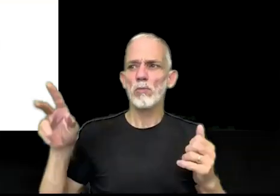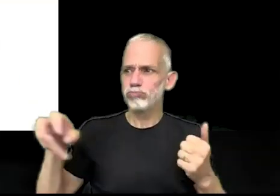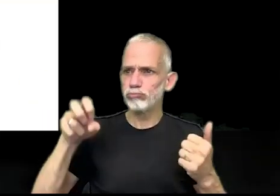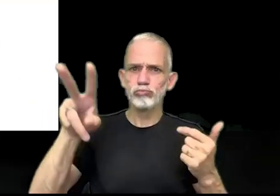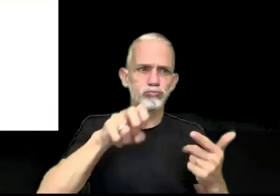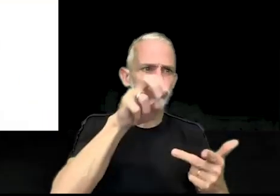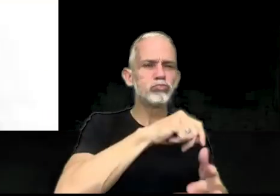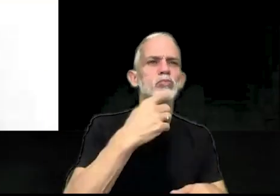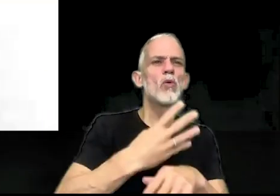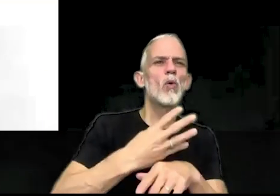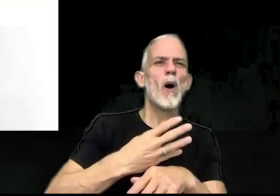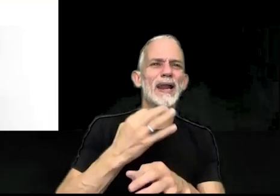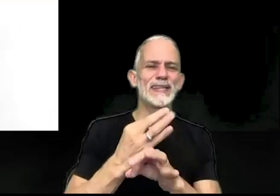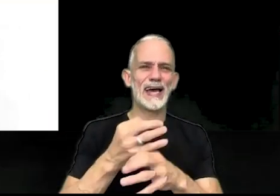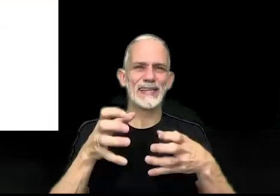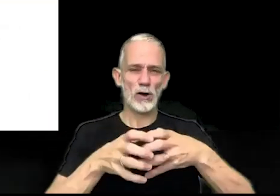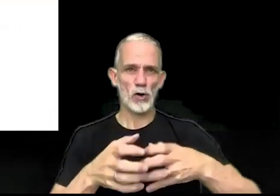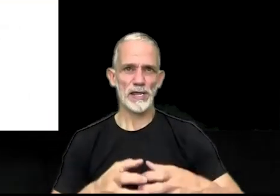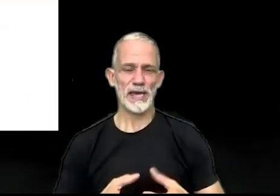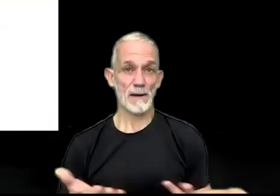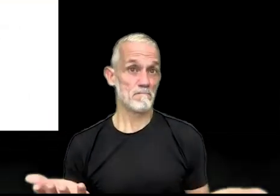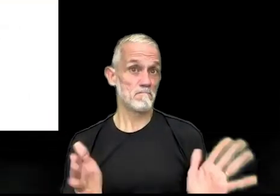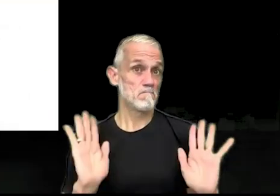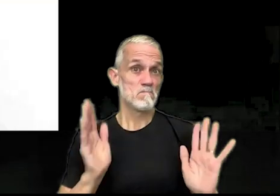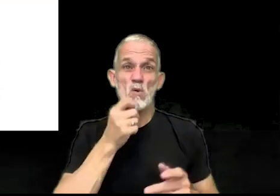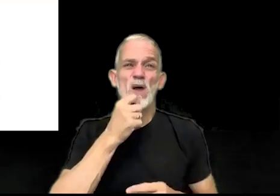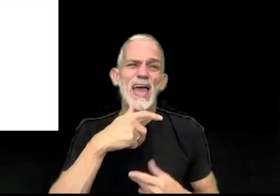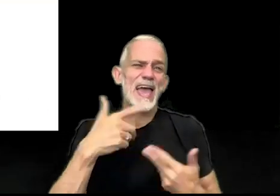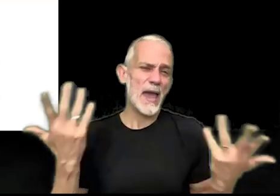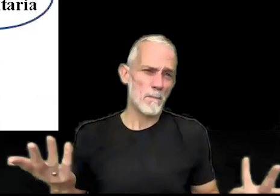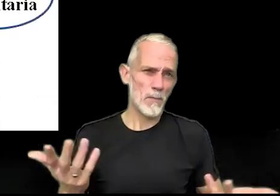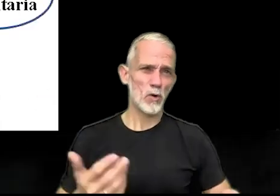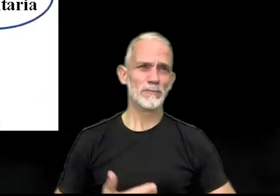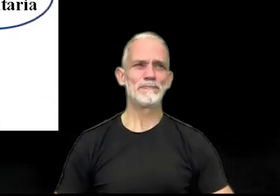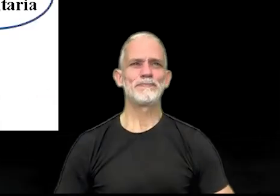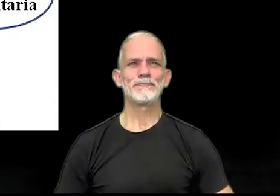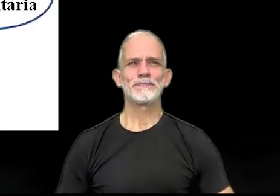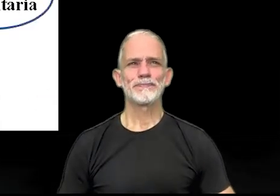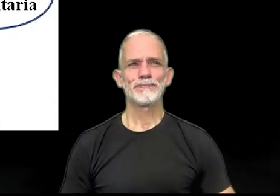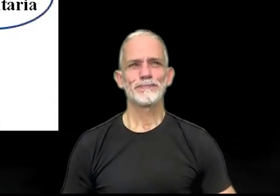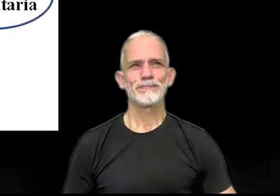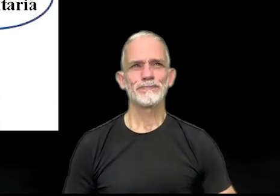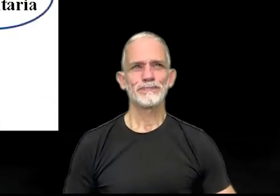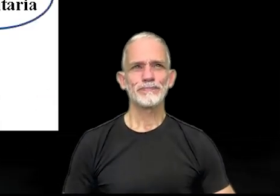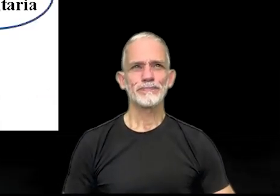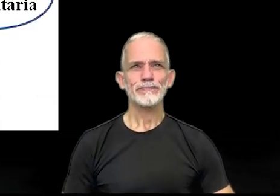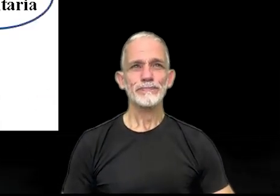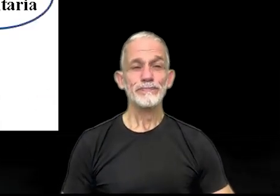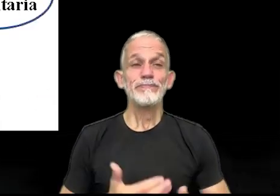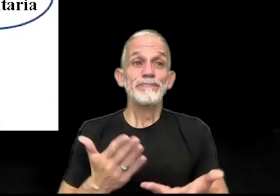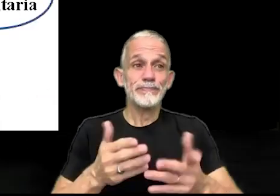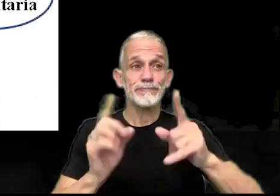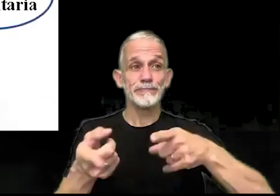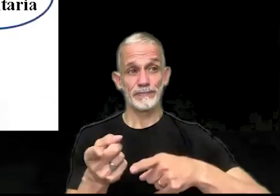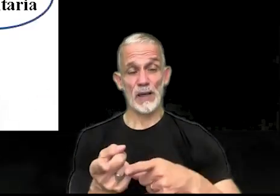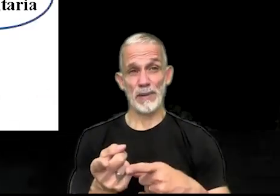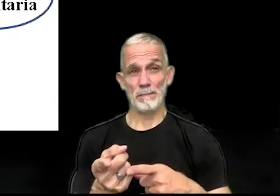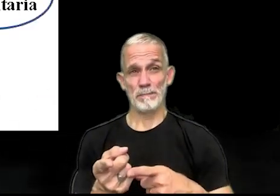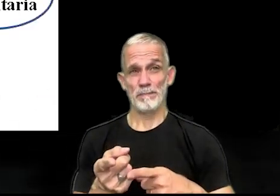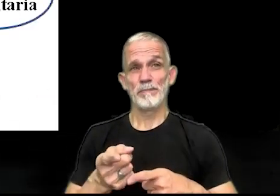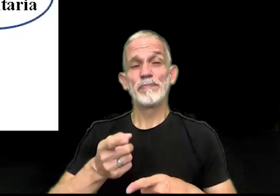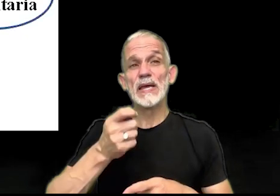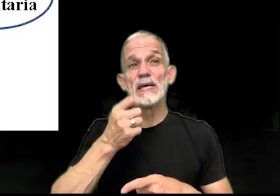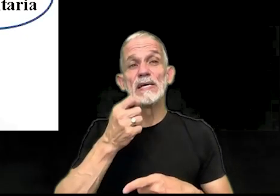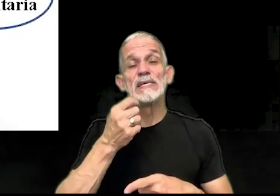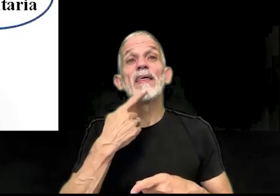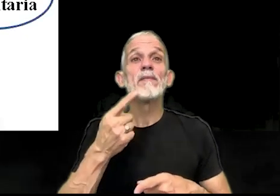rentas de cuarta categoría. Esto es nada más que a modo de ejemplo. Por otra parte,